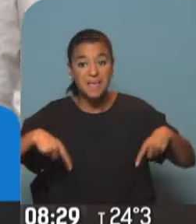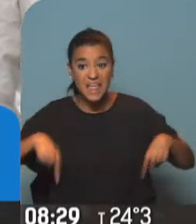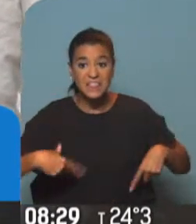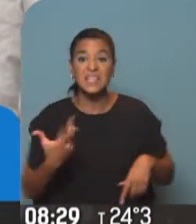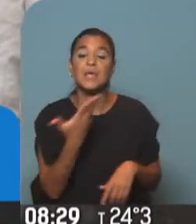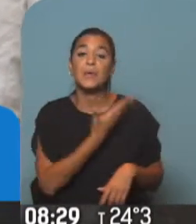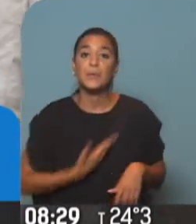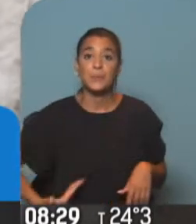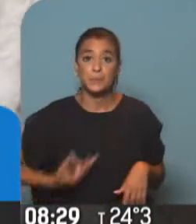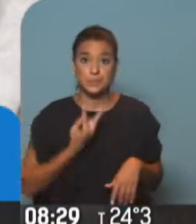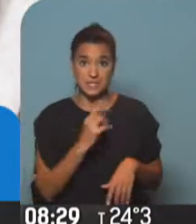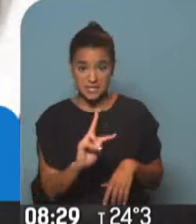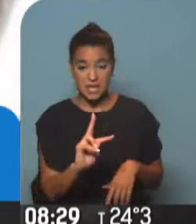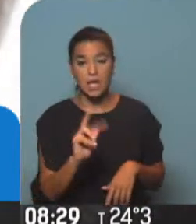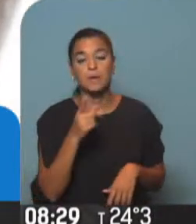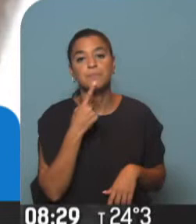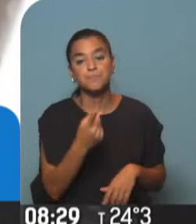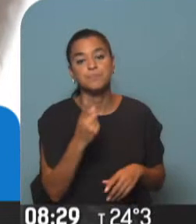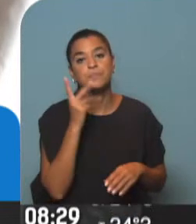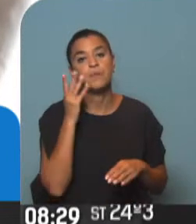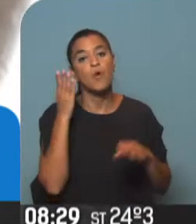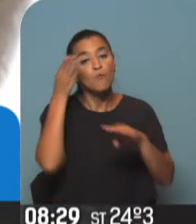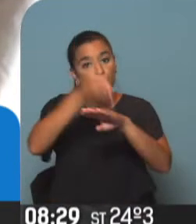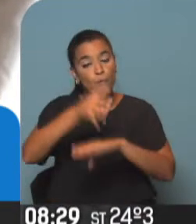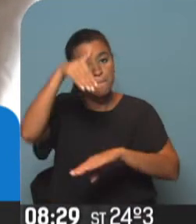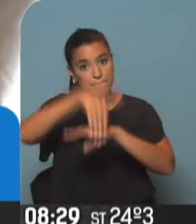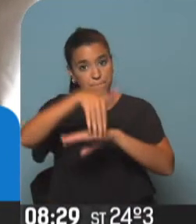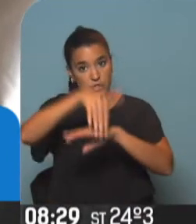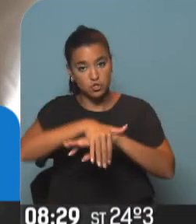vicepresidenta de la nación recorrió la provincia de misiones